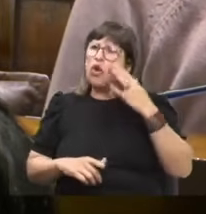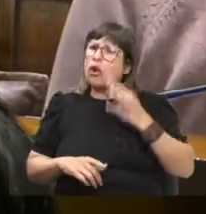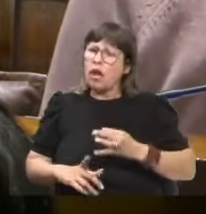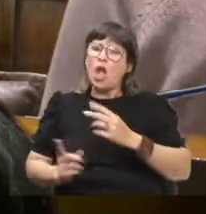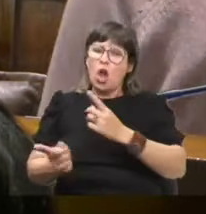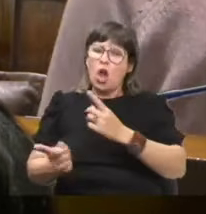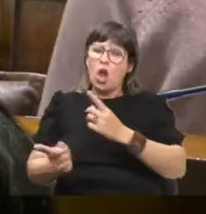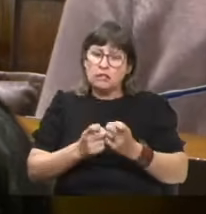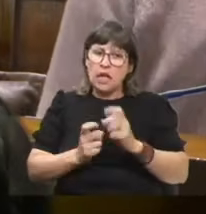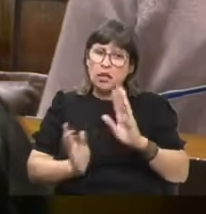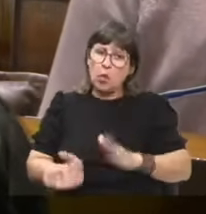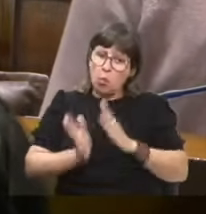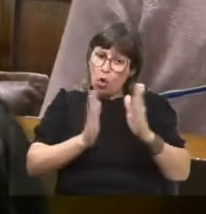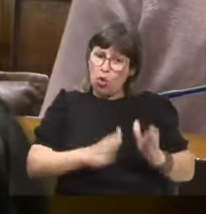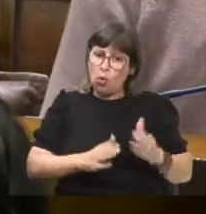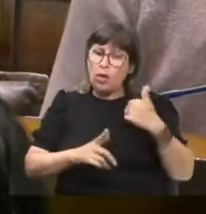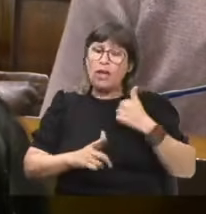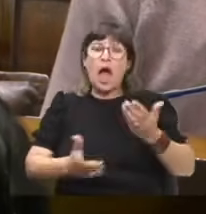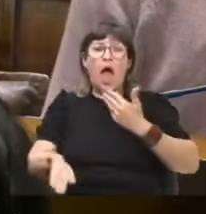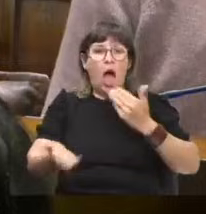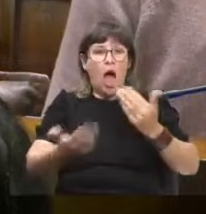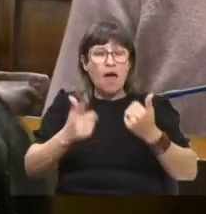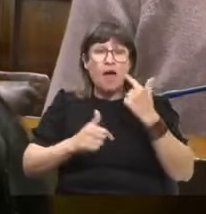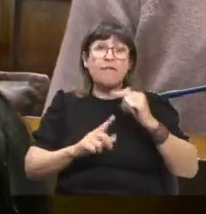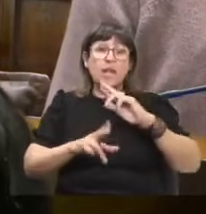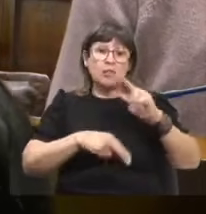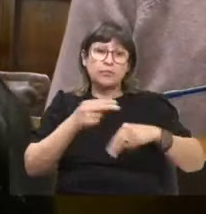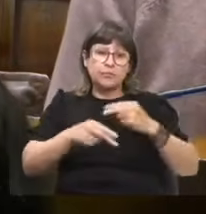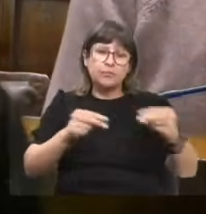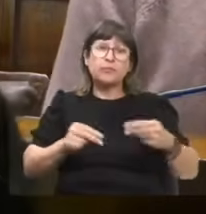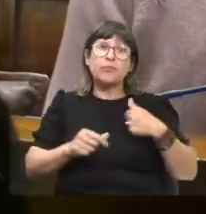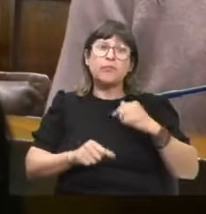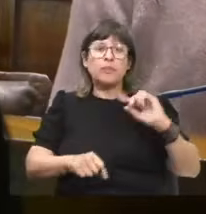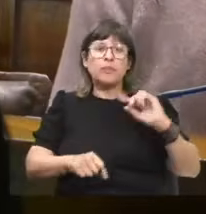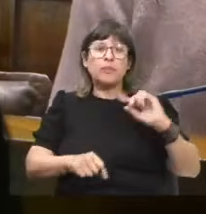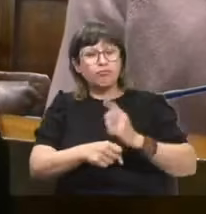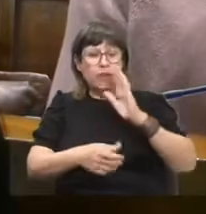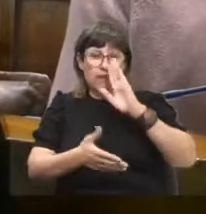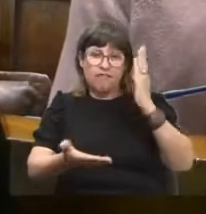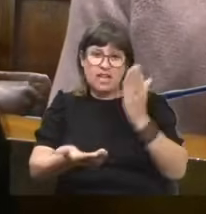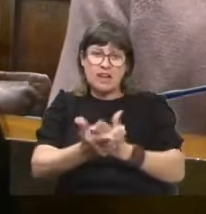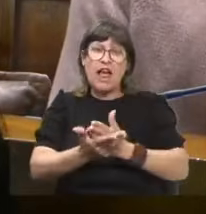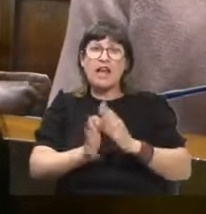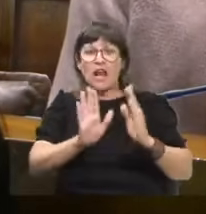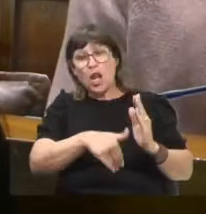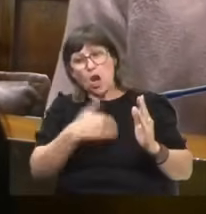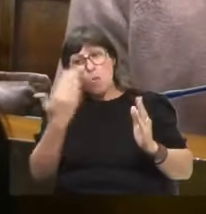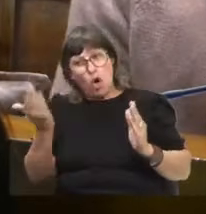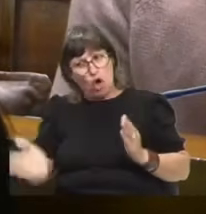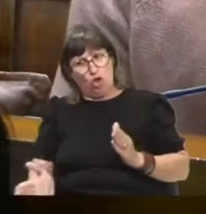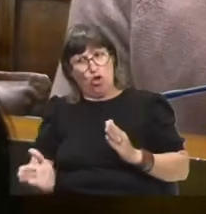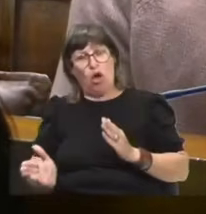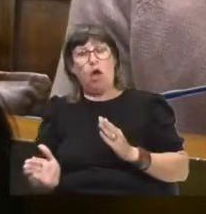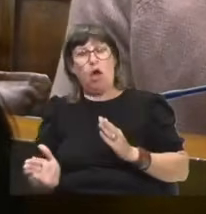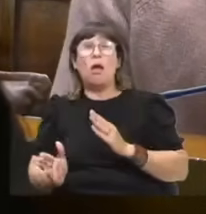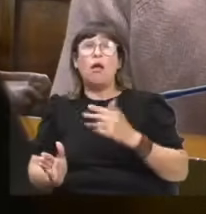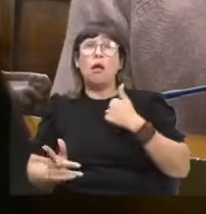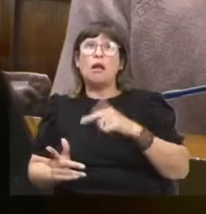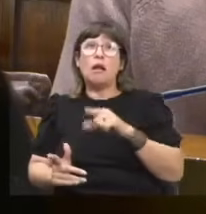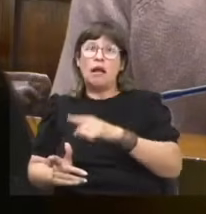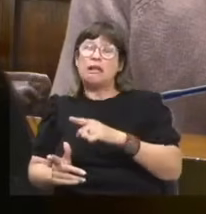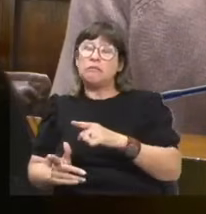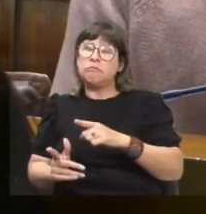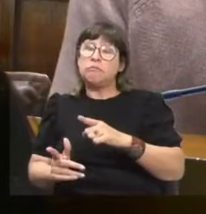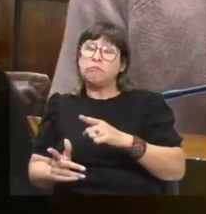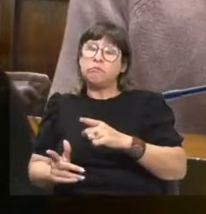por un lado, referir a las conclusiones del dictamen final y, por el otro lado,